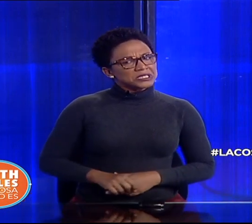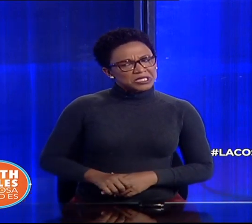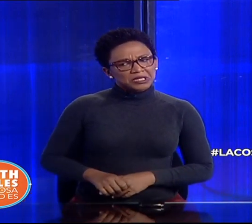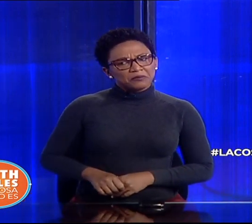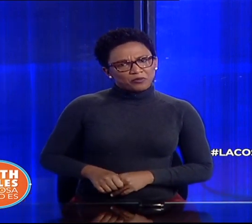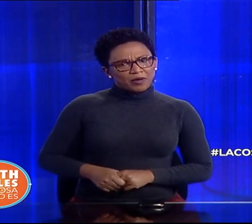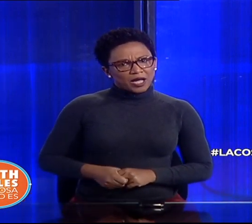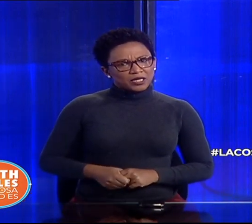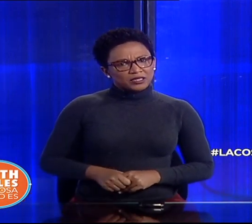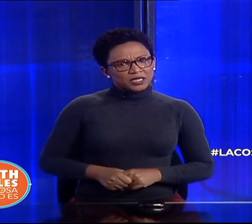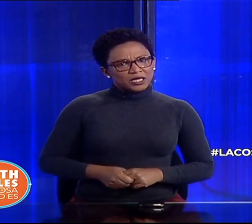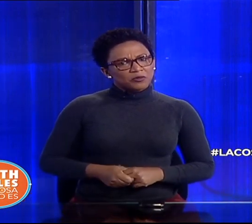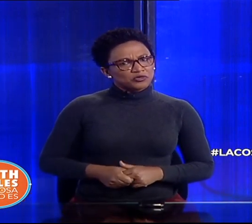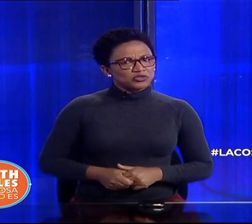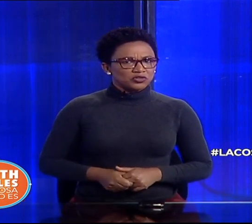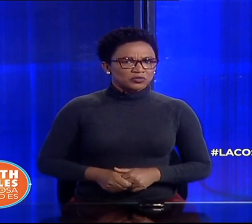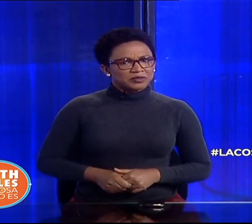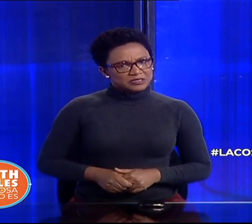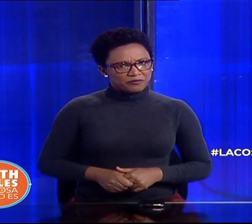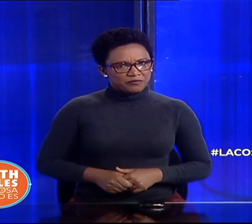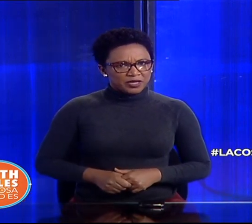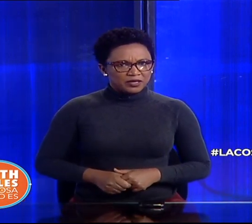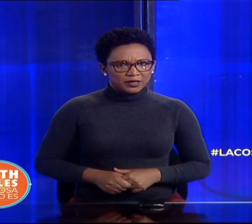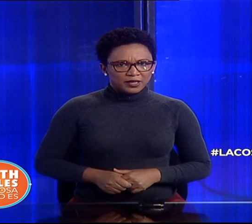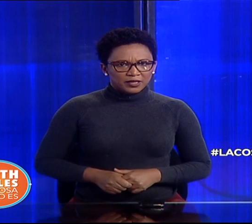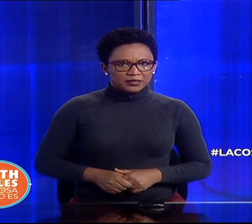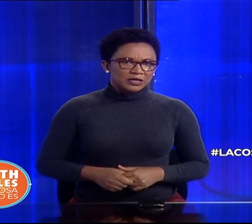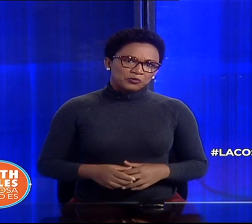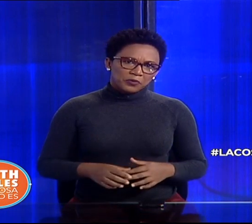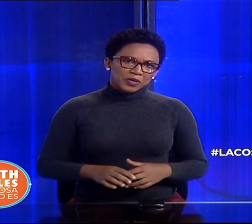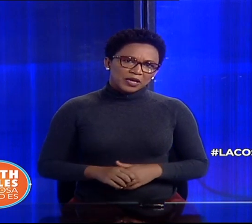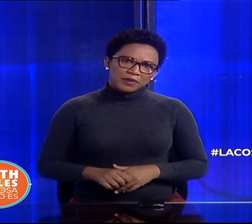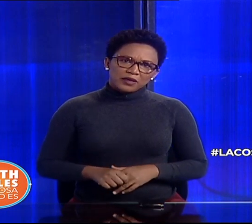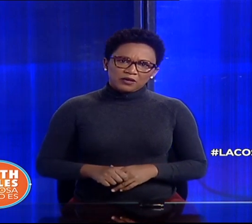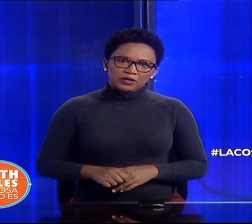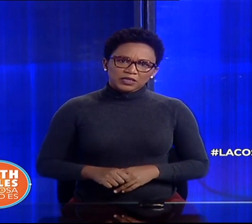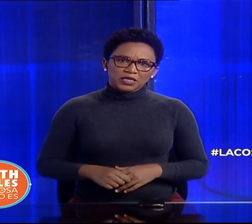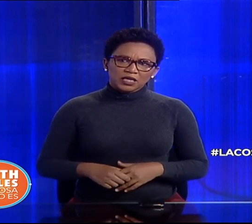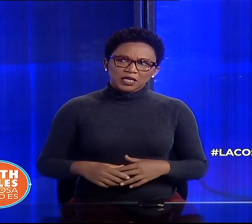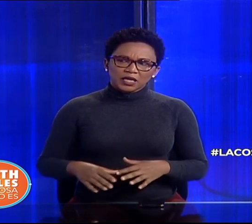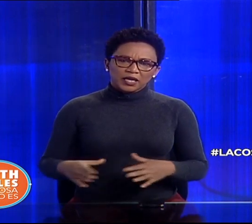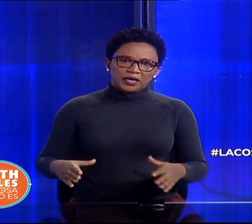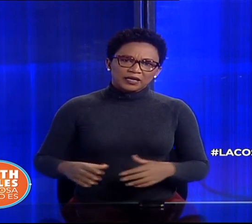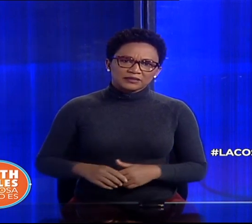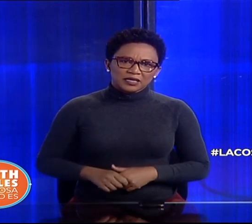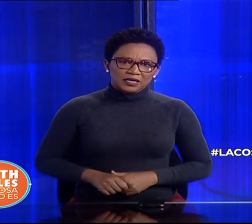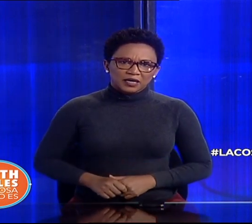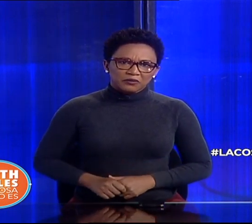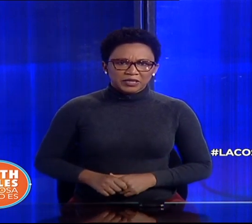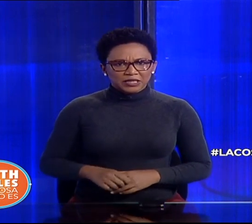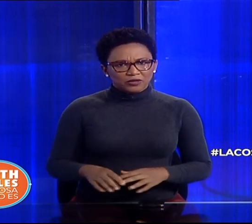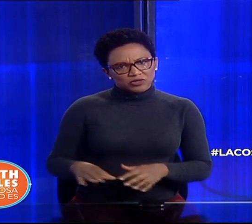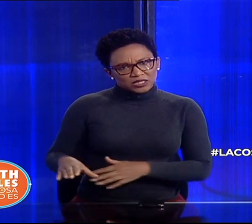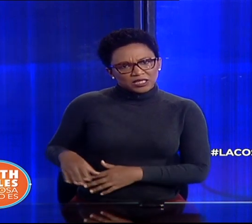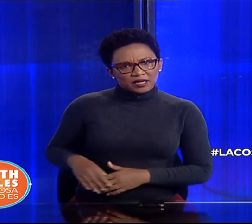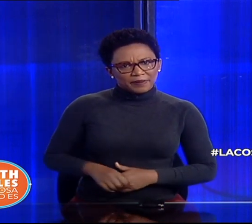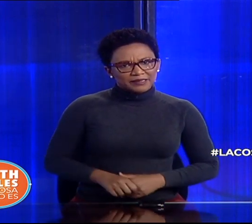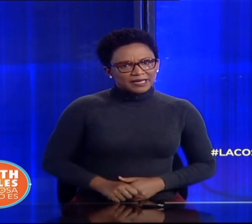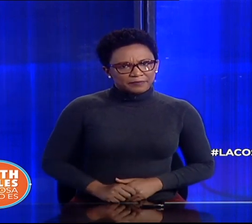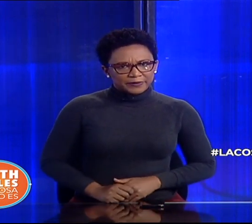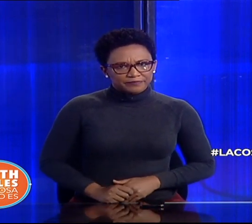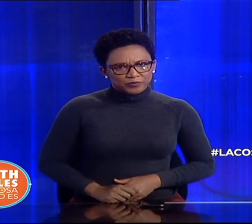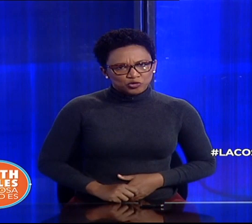yo me sentí muy mal y tenía como síntomas y fui, y en salud pública me dijeron que tenía que hacer la cuarentena, o sea que